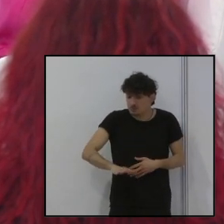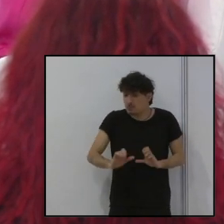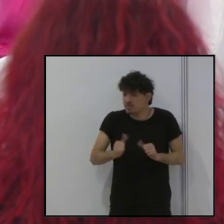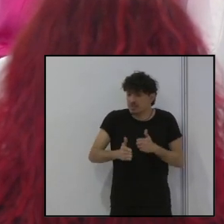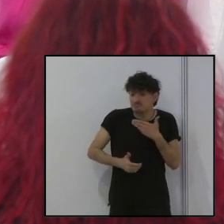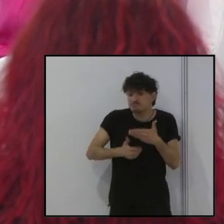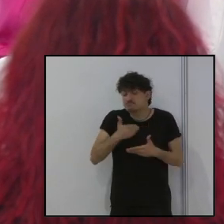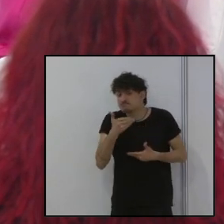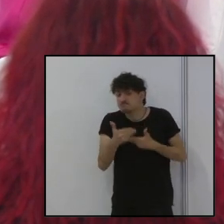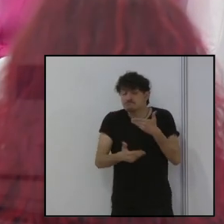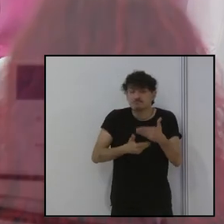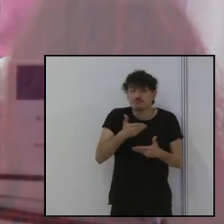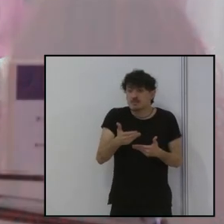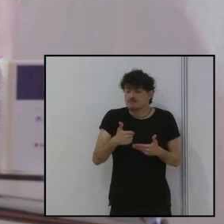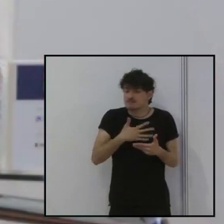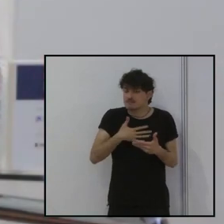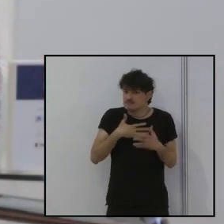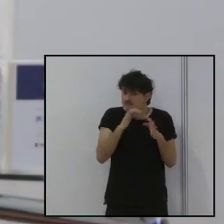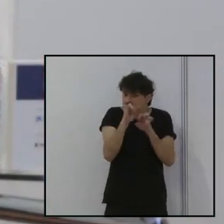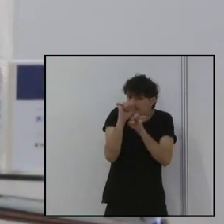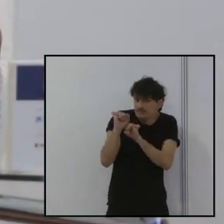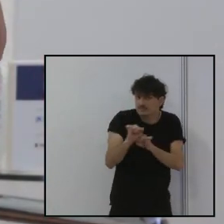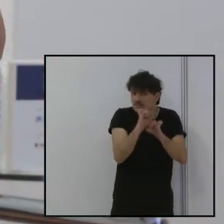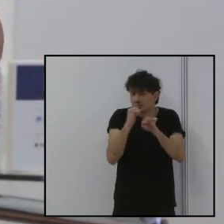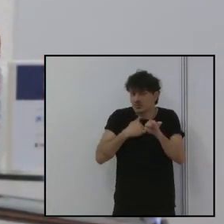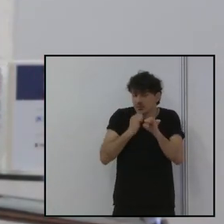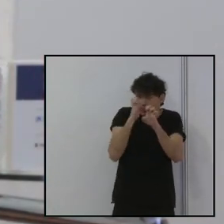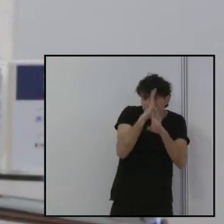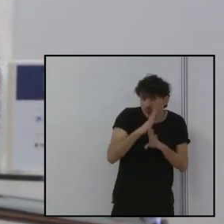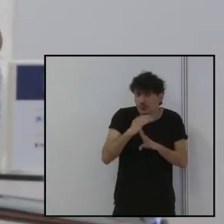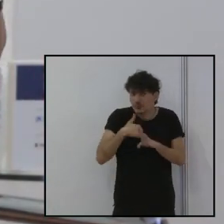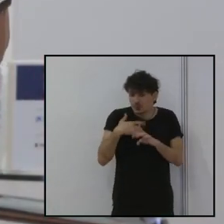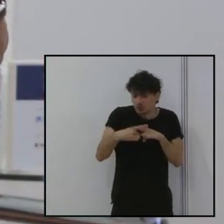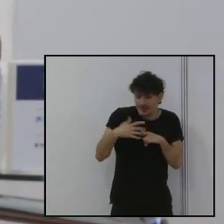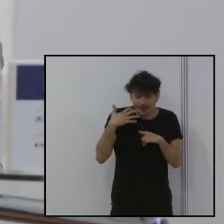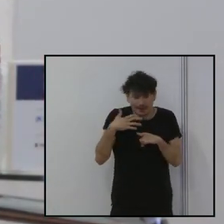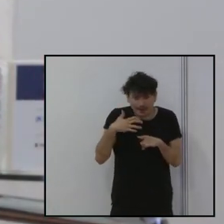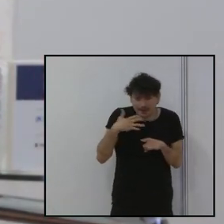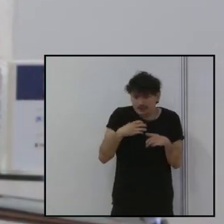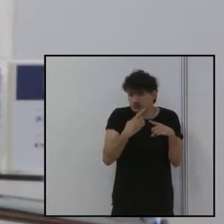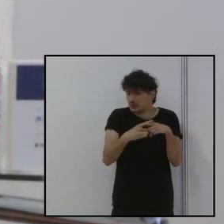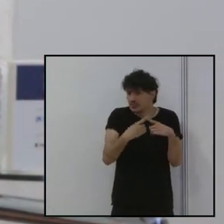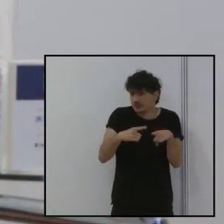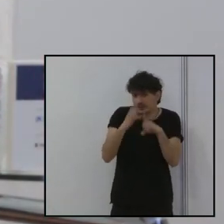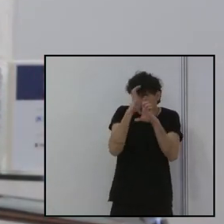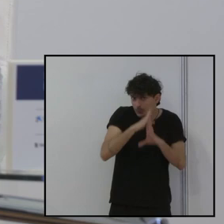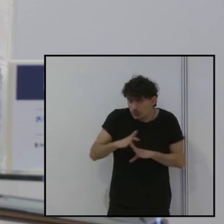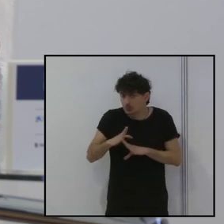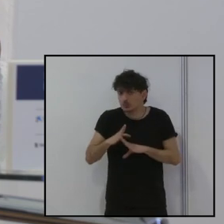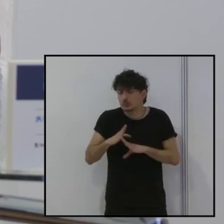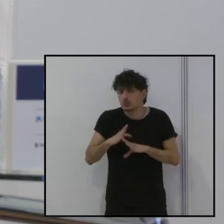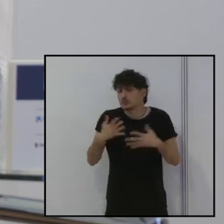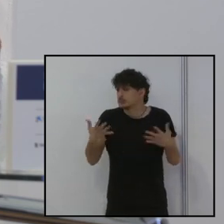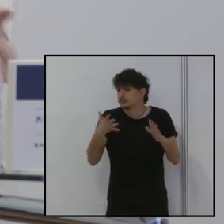unos instrumentos defensivos, ¿no?, para ocultar lo que somos, para ocultar todas esas rarezas, para ocultar todas esas divergencias, y eso hace que nuestro tenderete